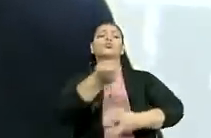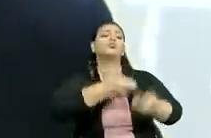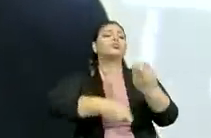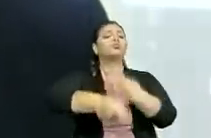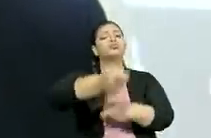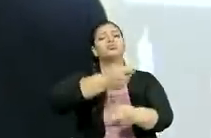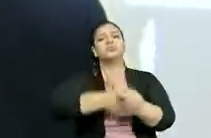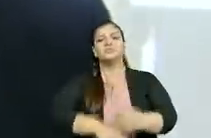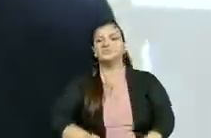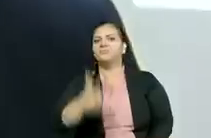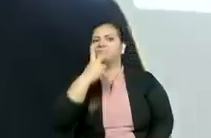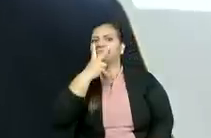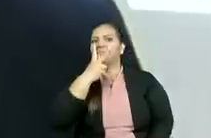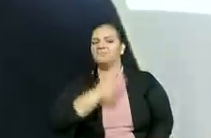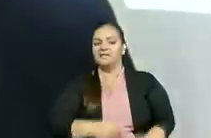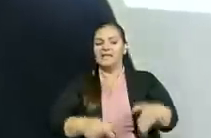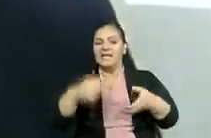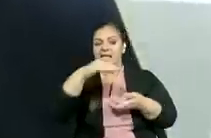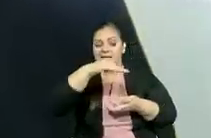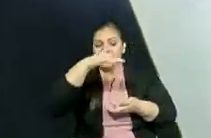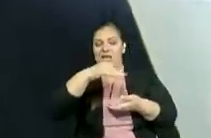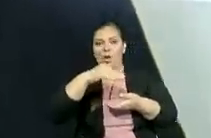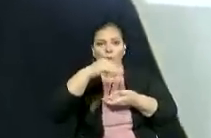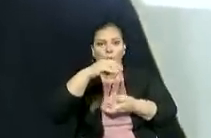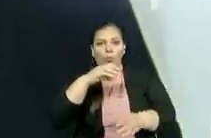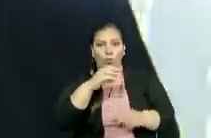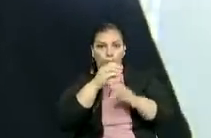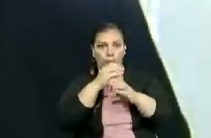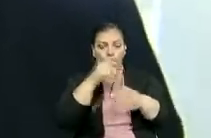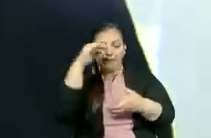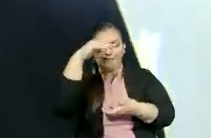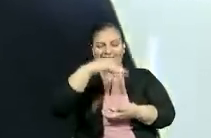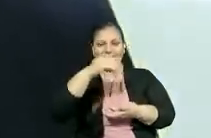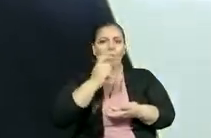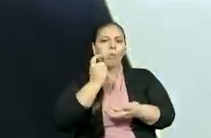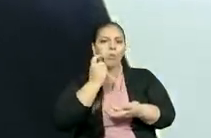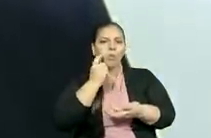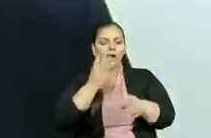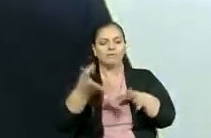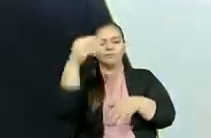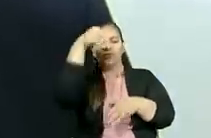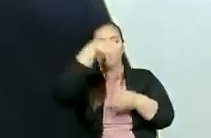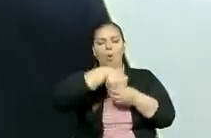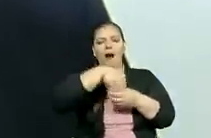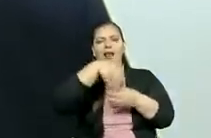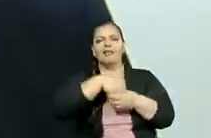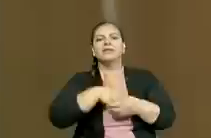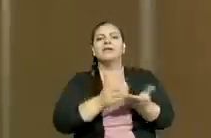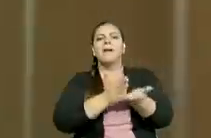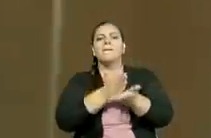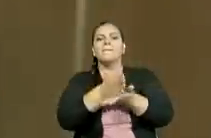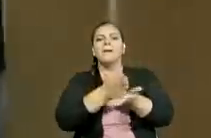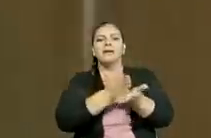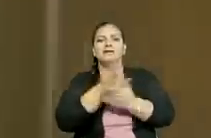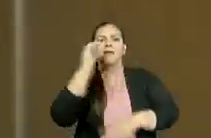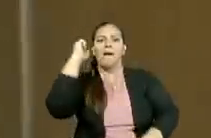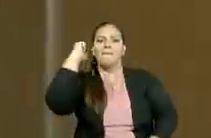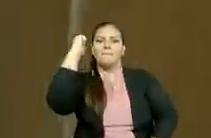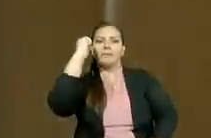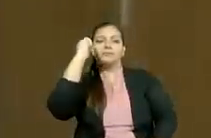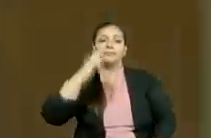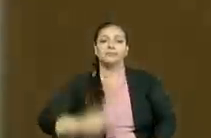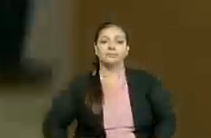Las fundas que supuestamente llevan caramelo llevaban una arma cortopunzante o una arma blanca, el mismo que uno de ellos había procedido